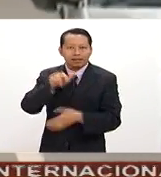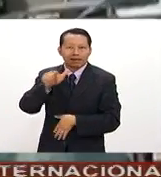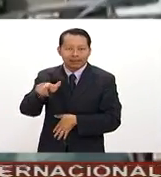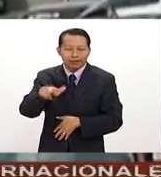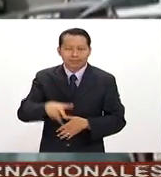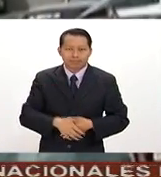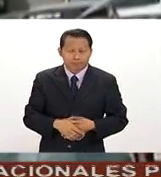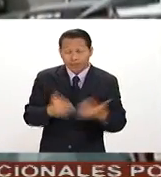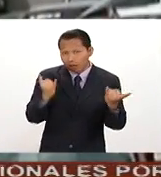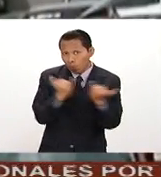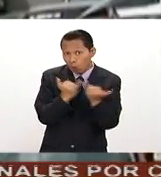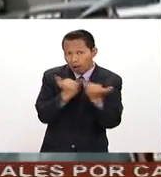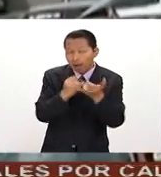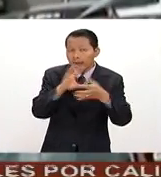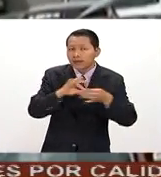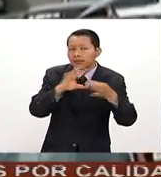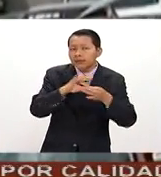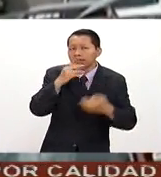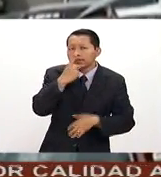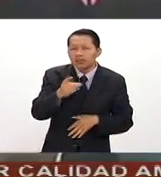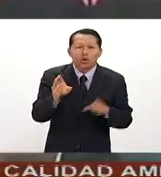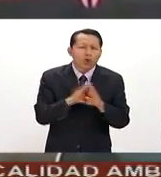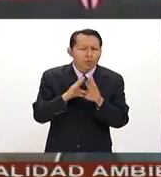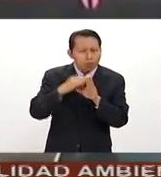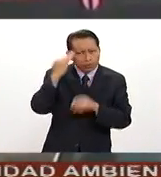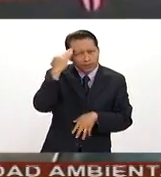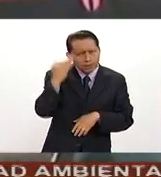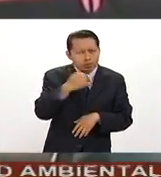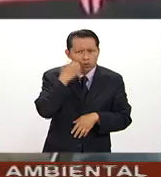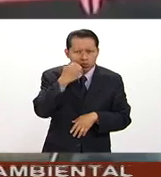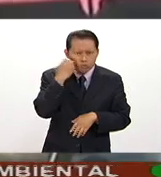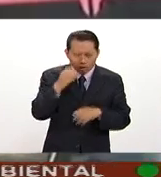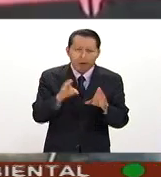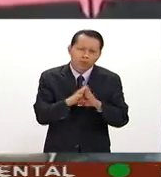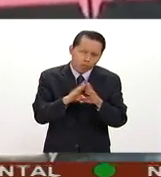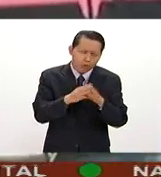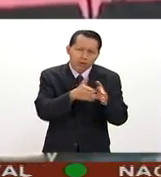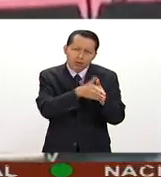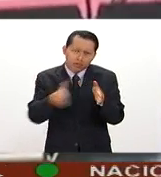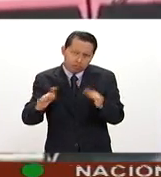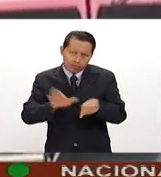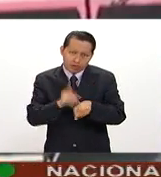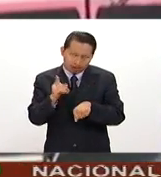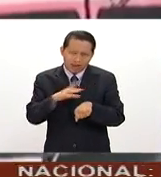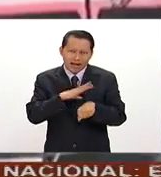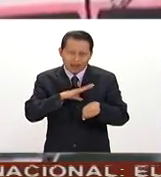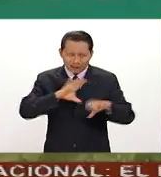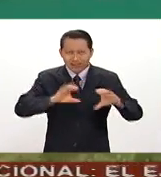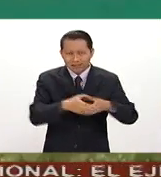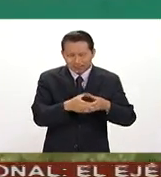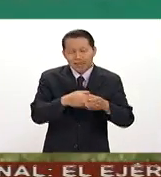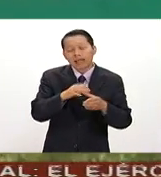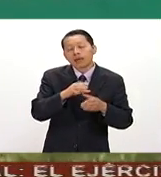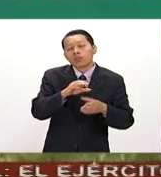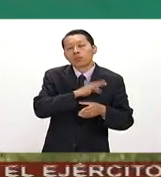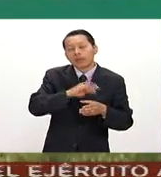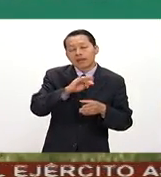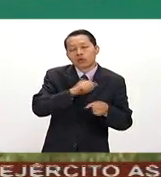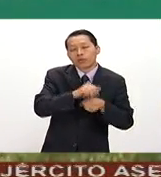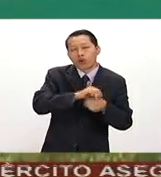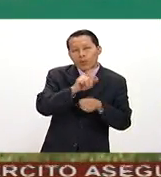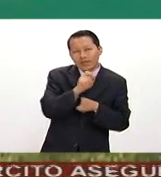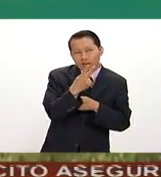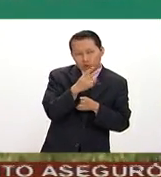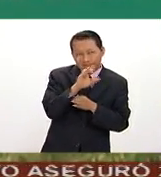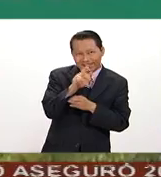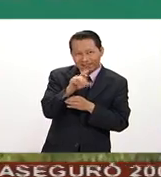2016-2017. Comentarte también que es un periodo escolar alterno, como lo ha manifestado la sección 22, la Coordinadora Nacional de Trabajadores